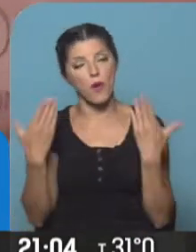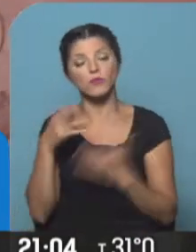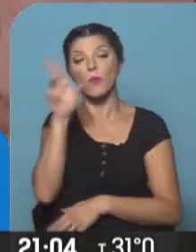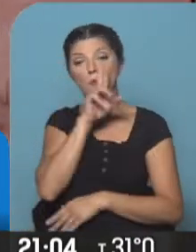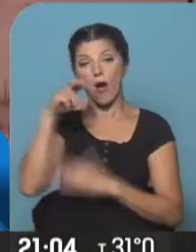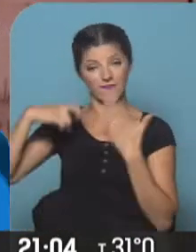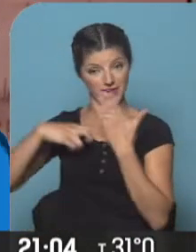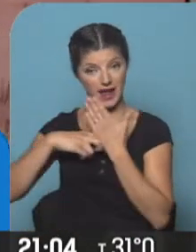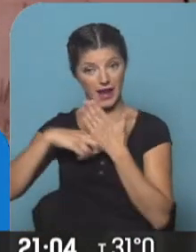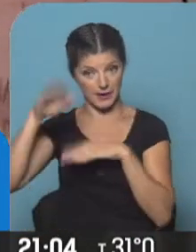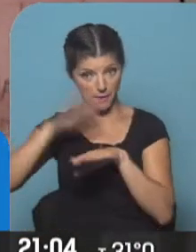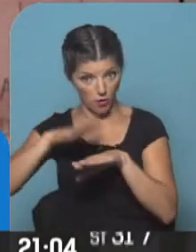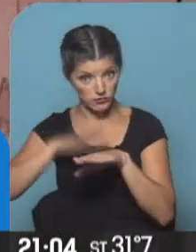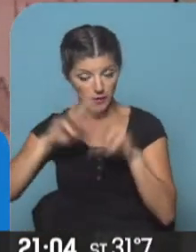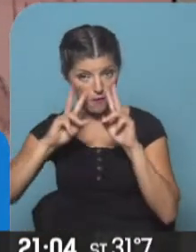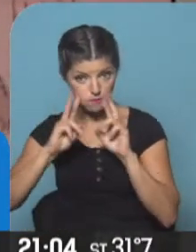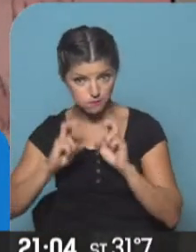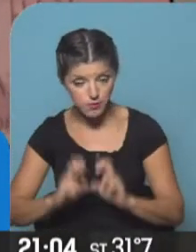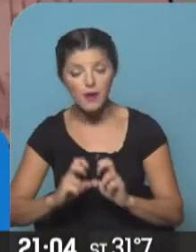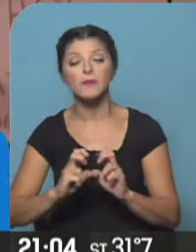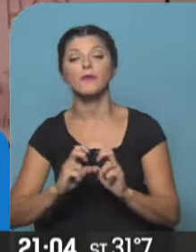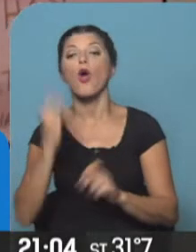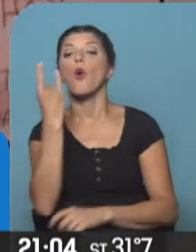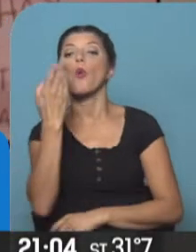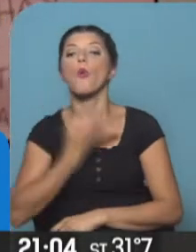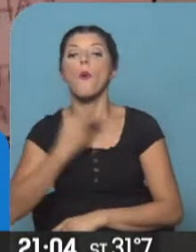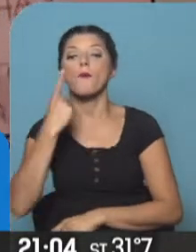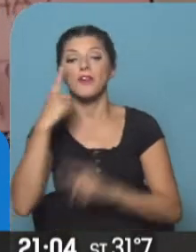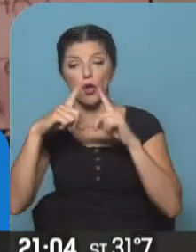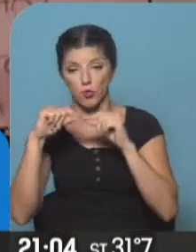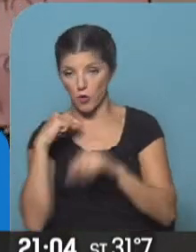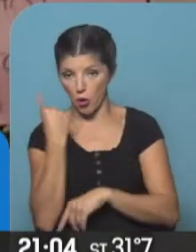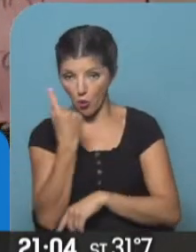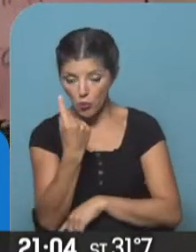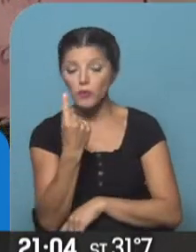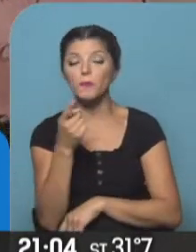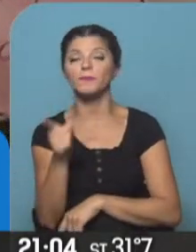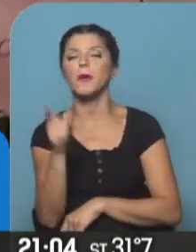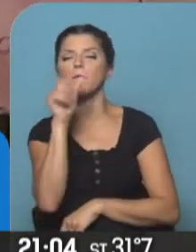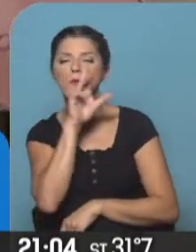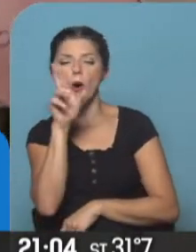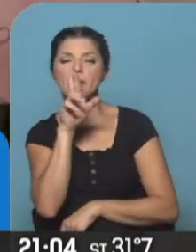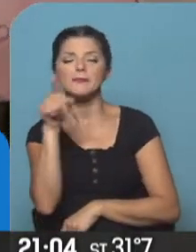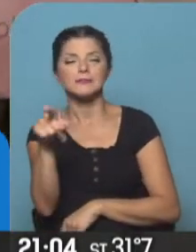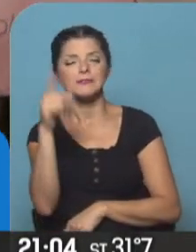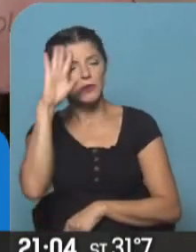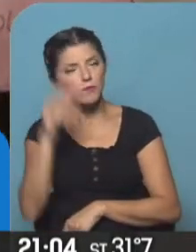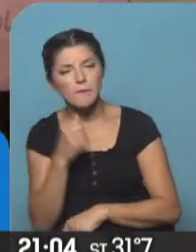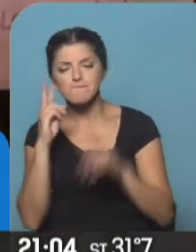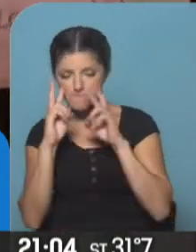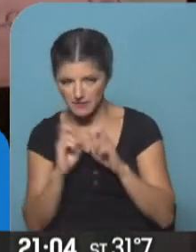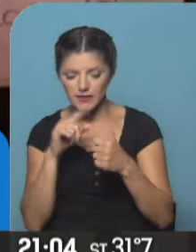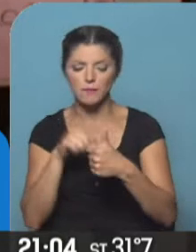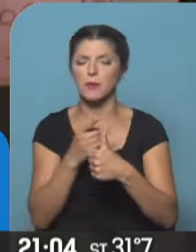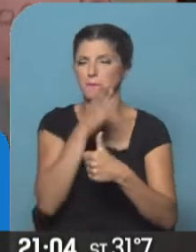olmos coronel que interviene que es de la ufi número 1 de avellaneda descentralizada investiga dos hipótesis si este hombre de